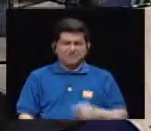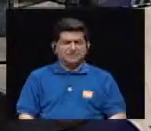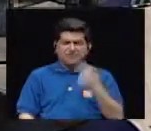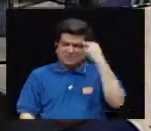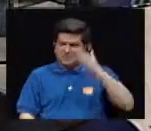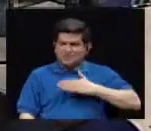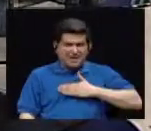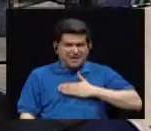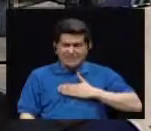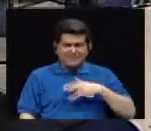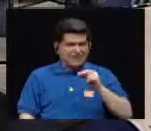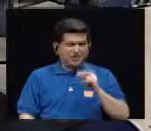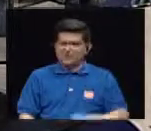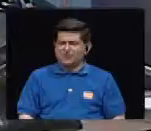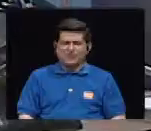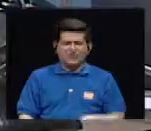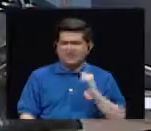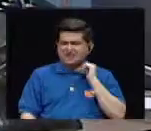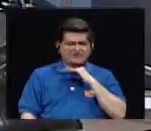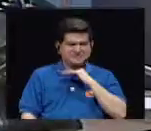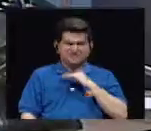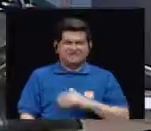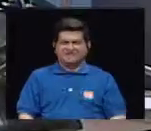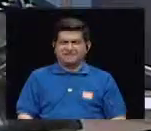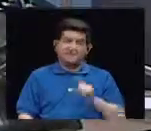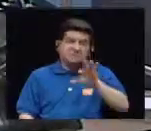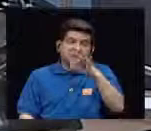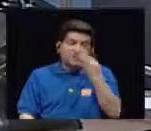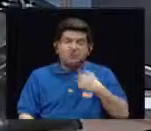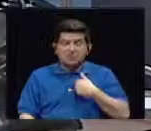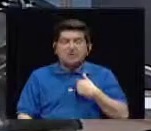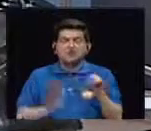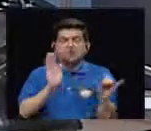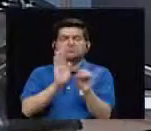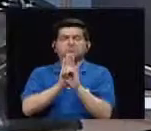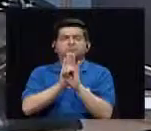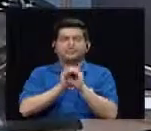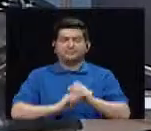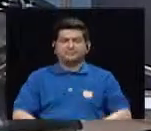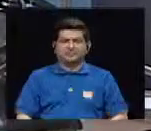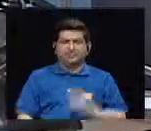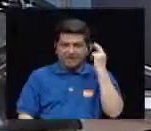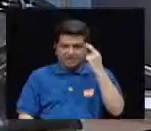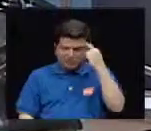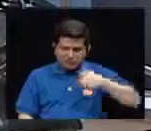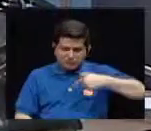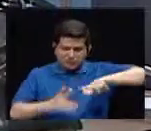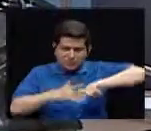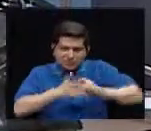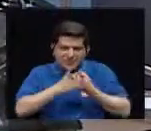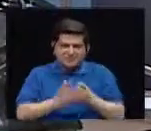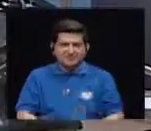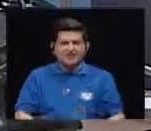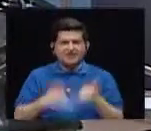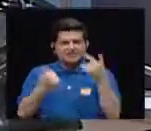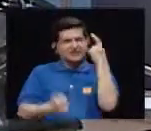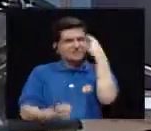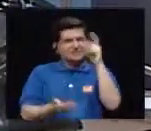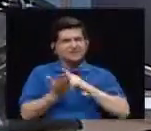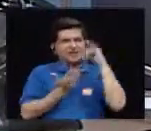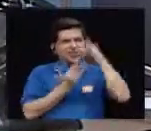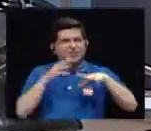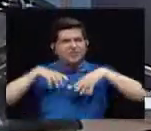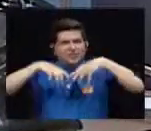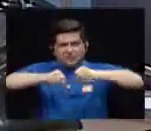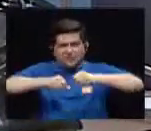son, digamos, ajenas, exactamente, de alguna forma me identifiqué un poco y por eso comencé a escribir, digamos, cuando pensé en el